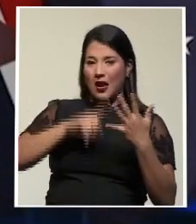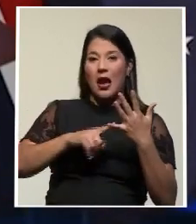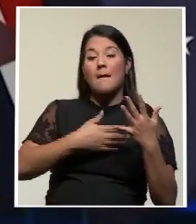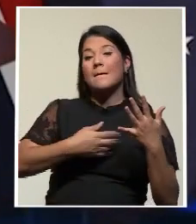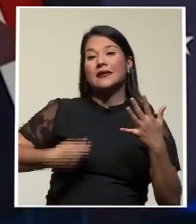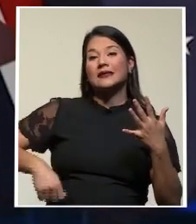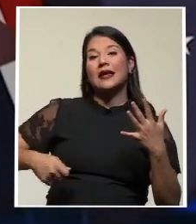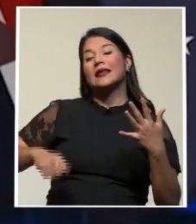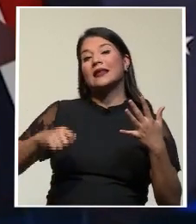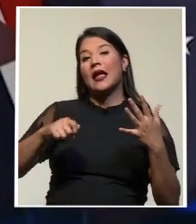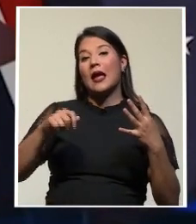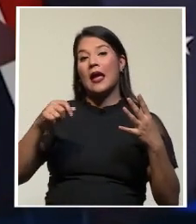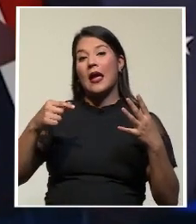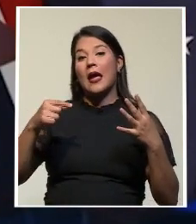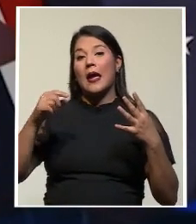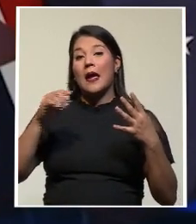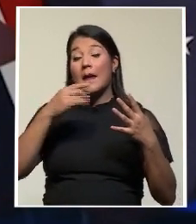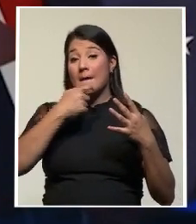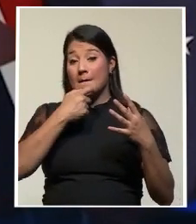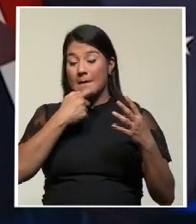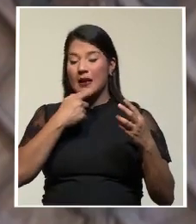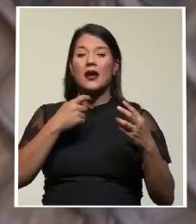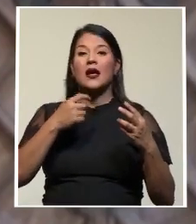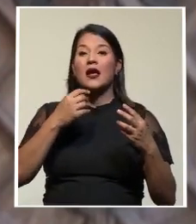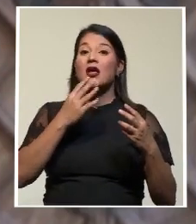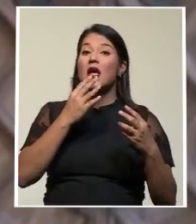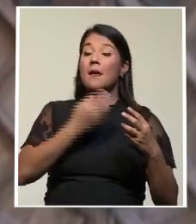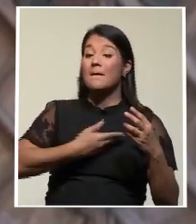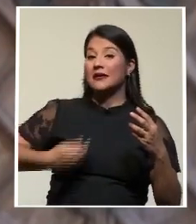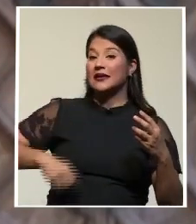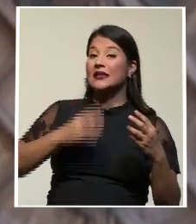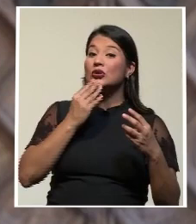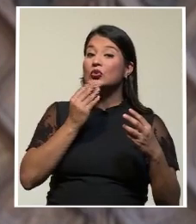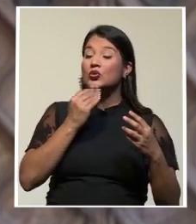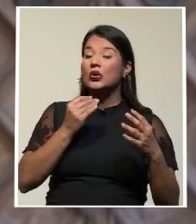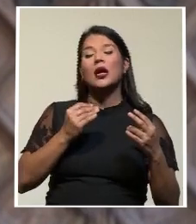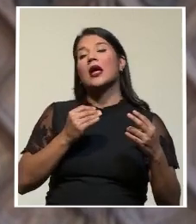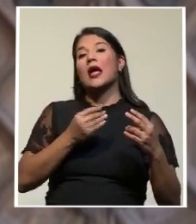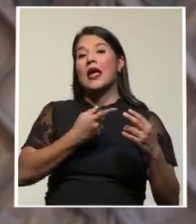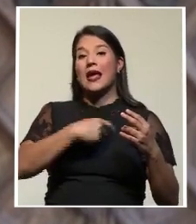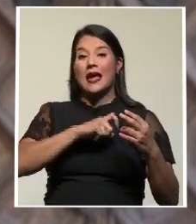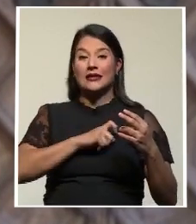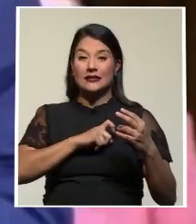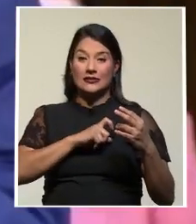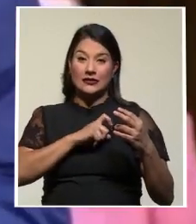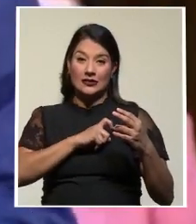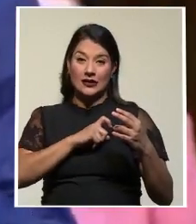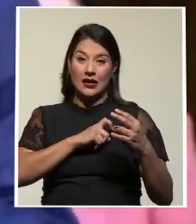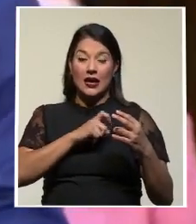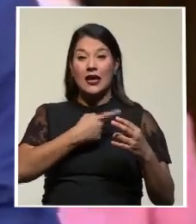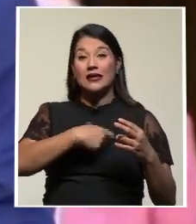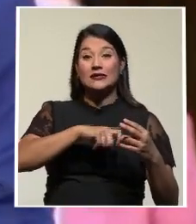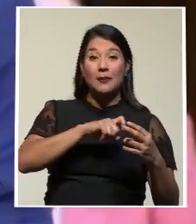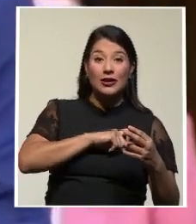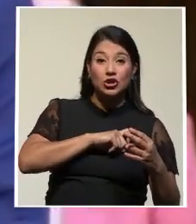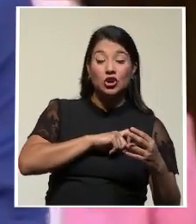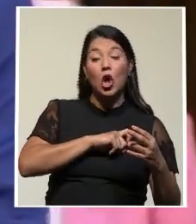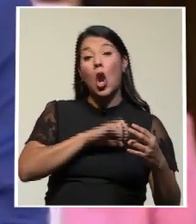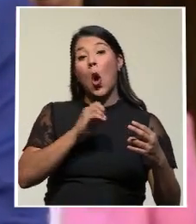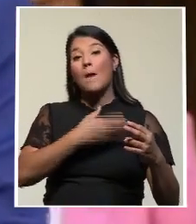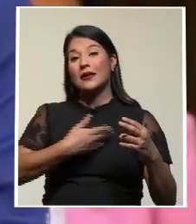británico Boris Johnson, el israelí Naftali Bennett, el español Pedro Sánchez o el venezolano Nicolás Maduro han anunciado su